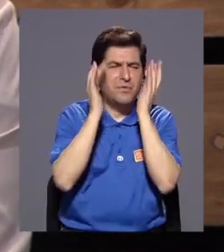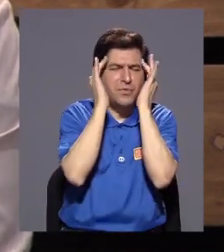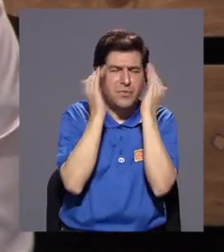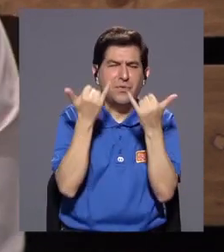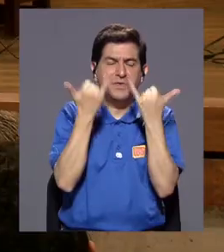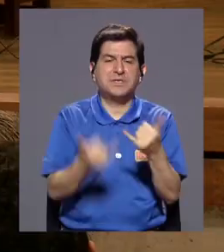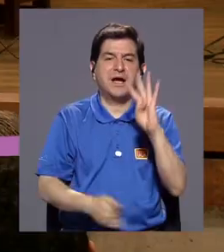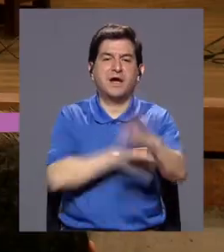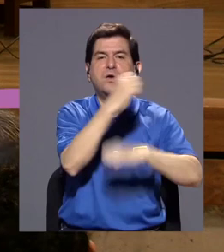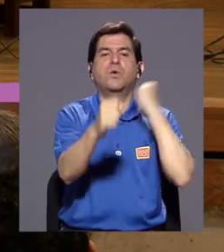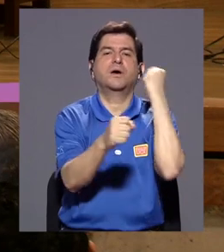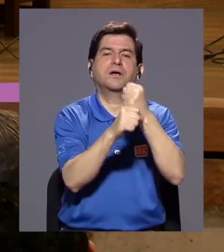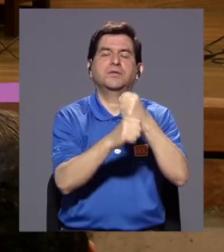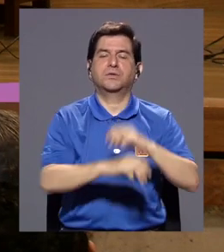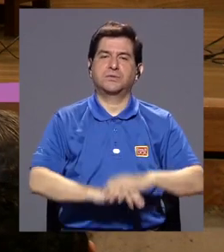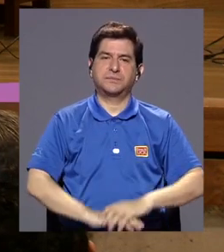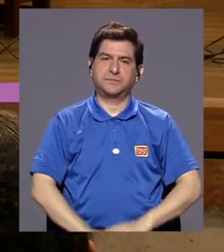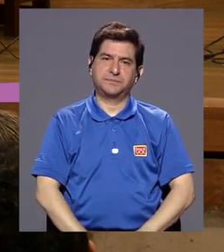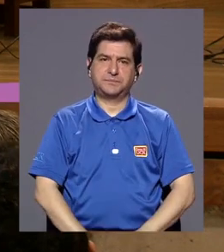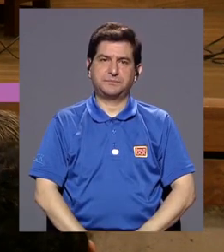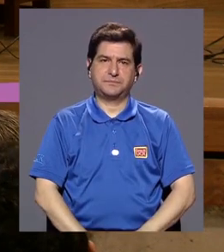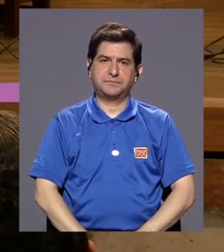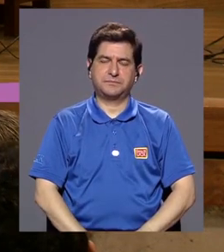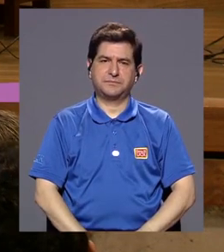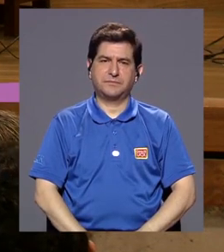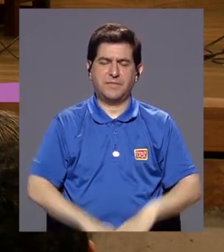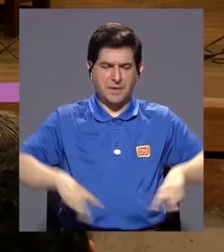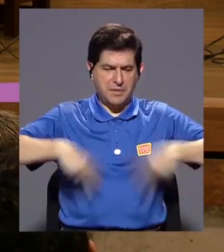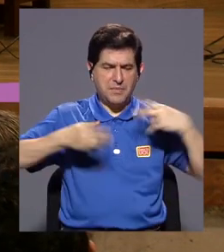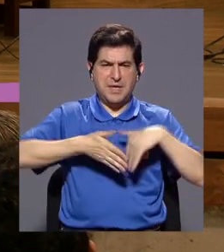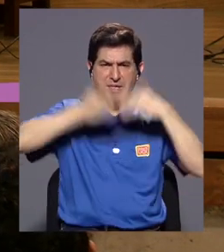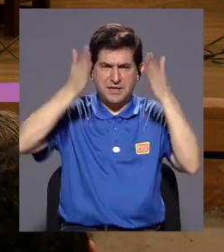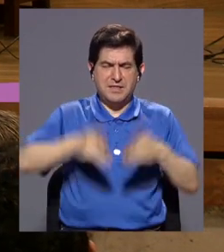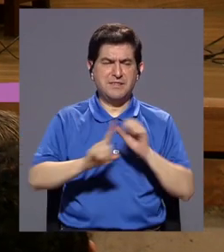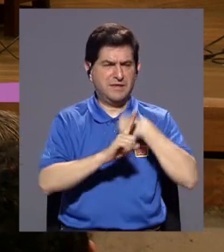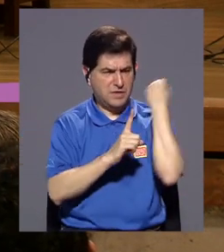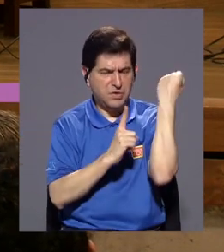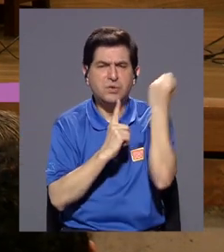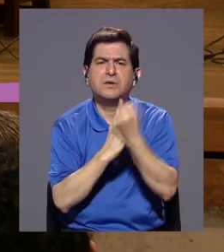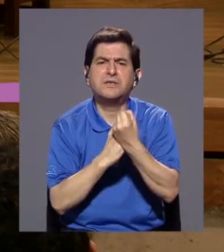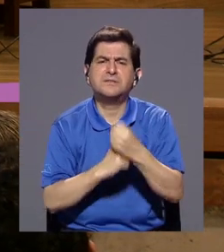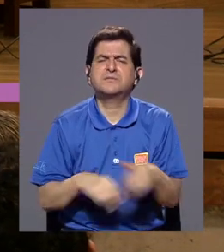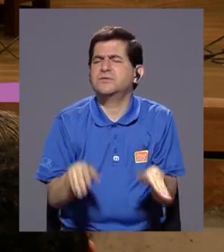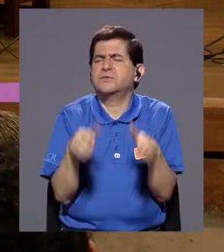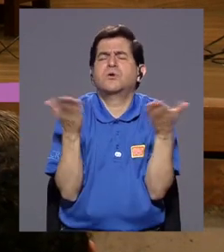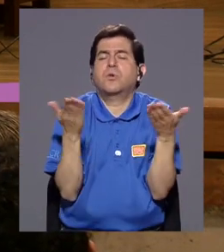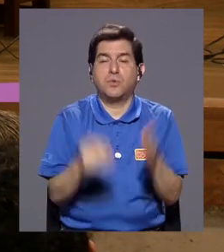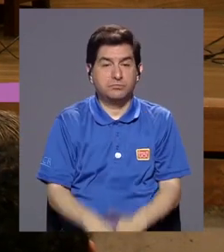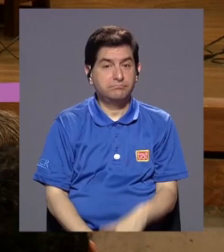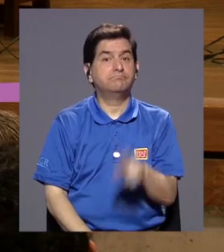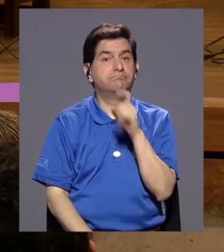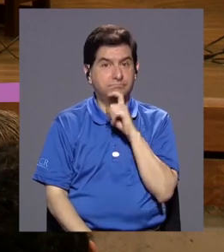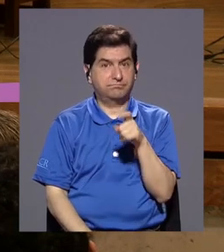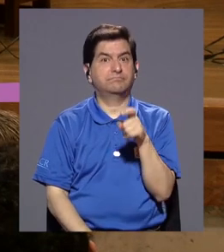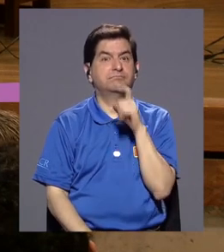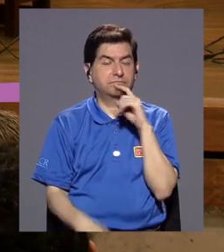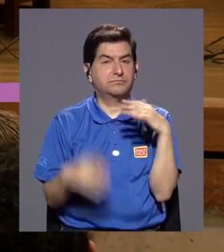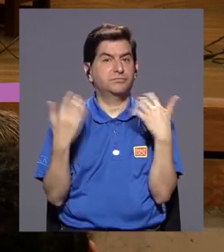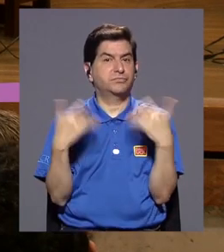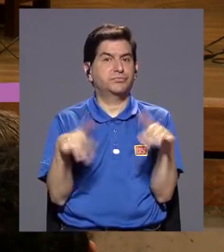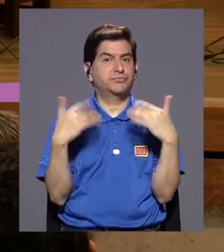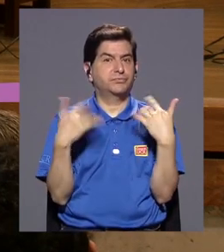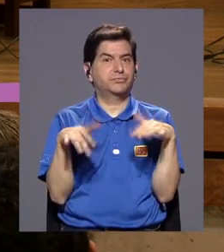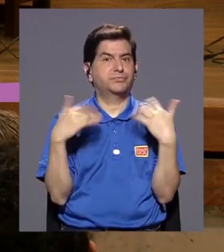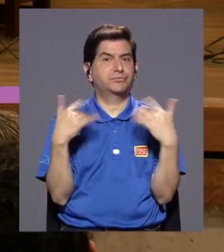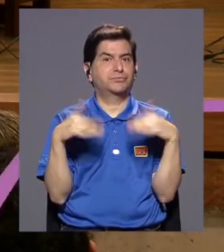4 años. ¿Cómo es la vida de un estudiante con esta condición? Es difícil, sumamente difícil. No solo